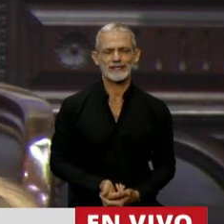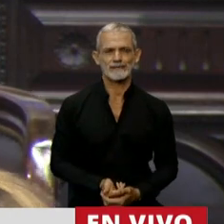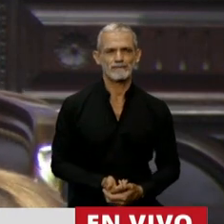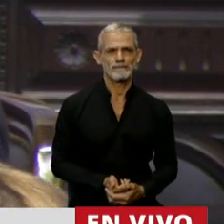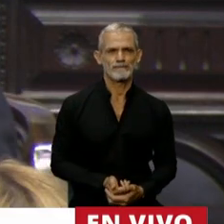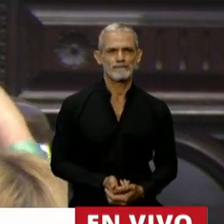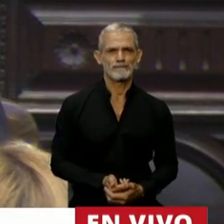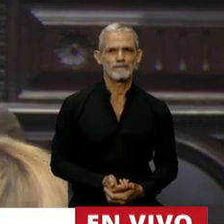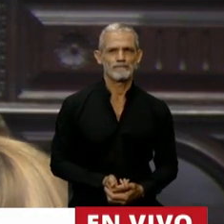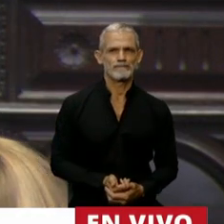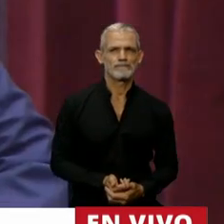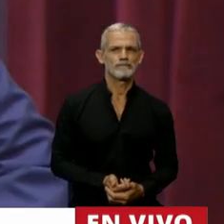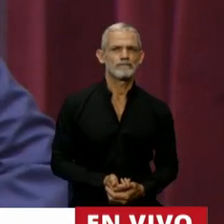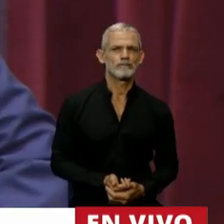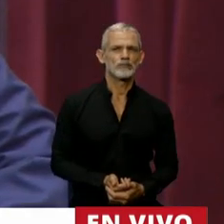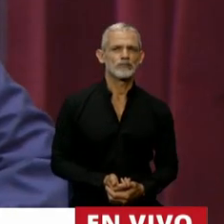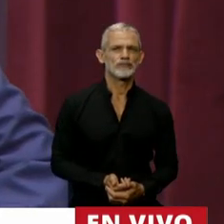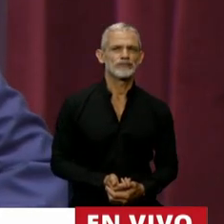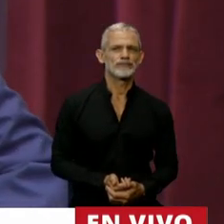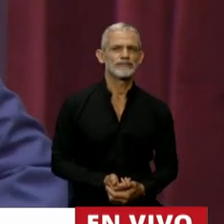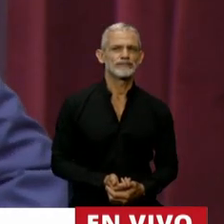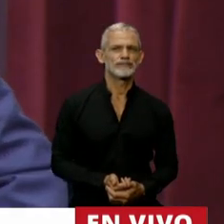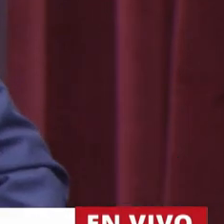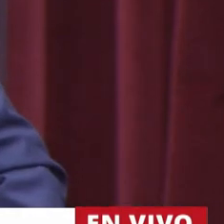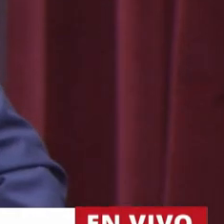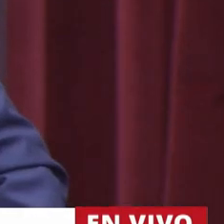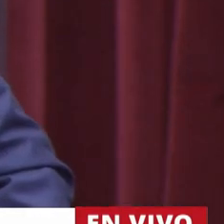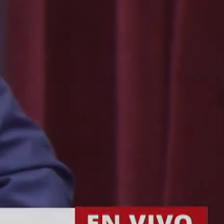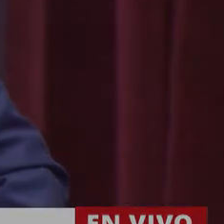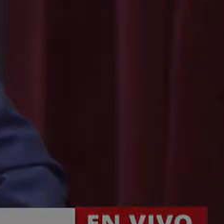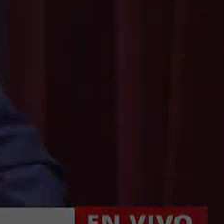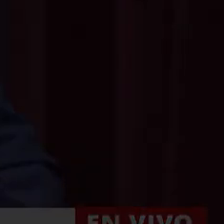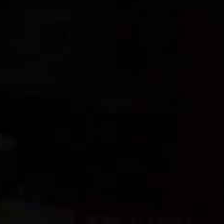Muchas gracias, diputado Cacase.